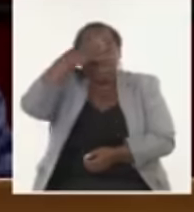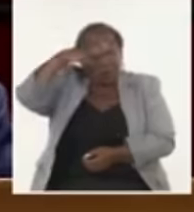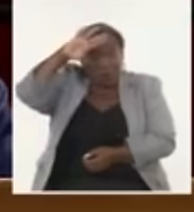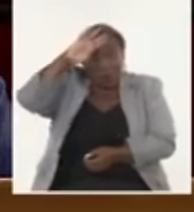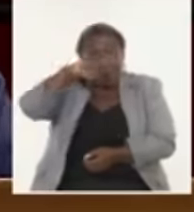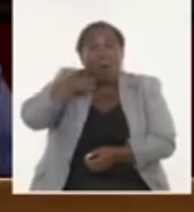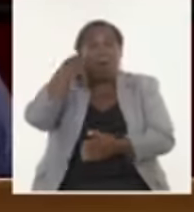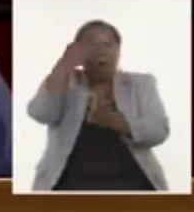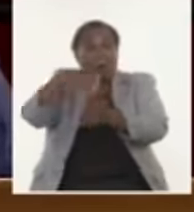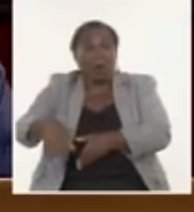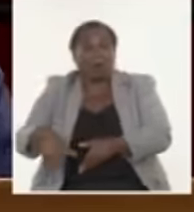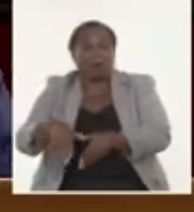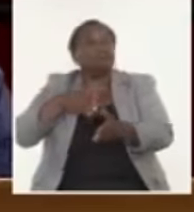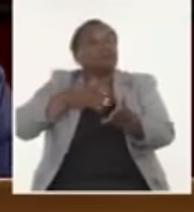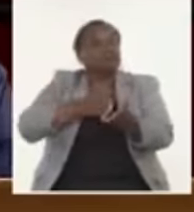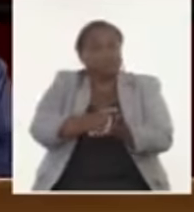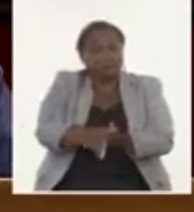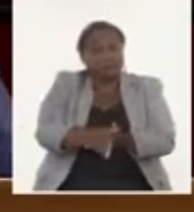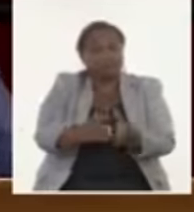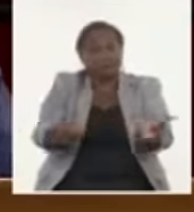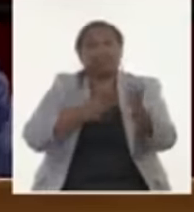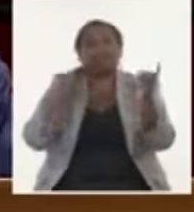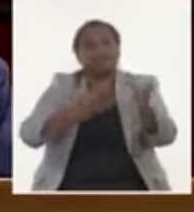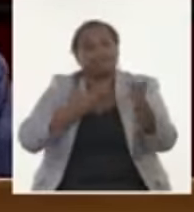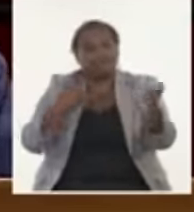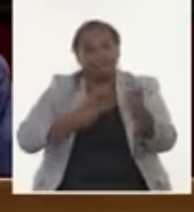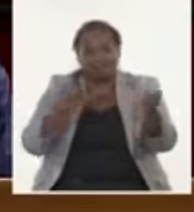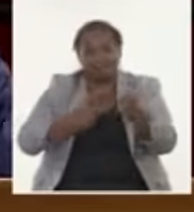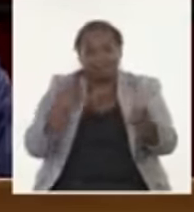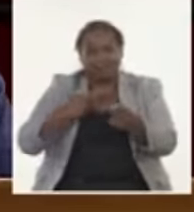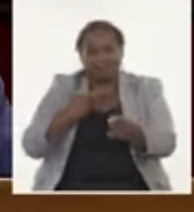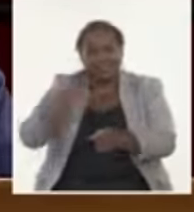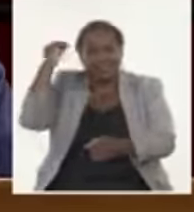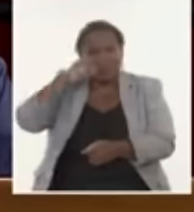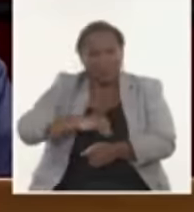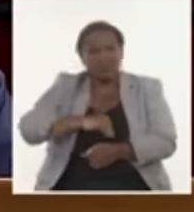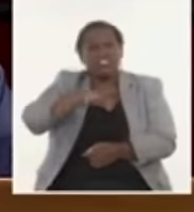por el cual seguiremos en combates convencidos de que